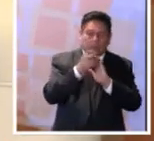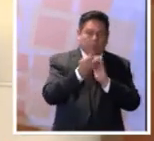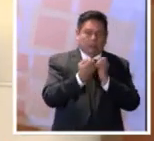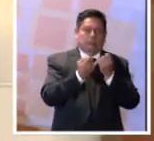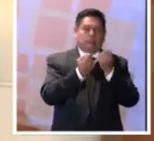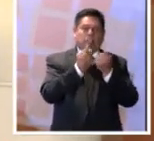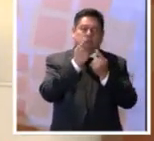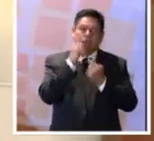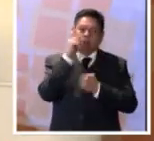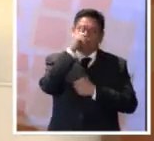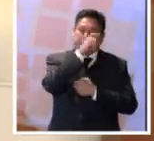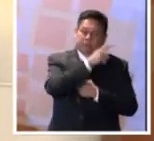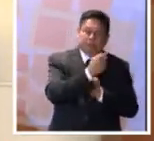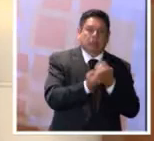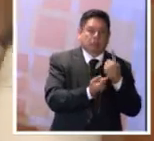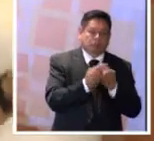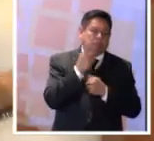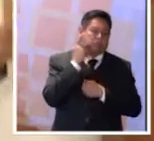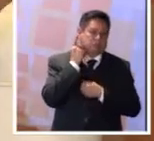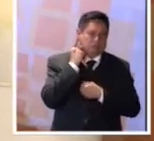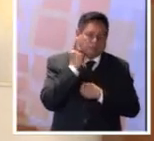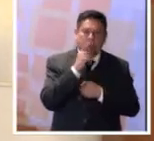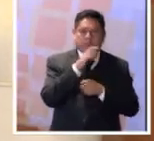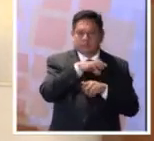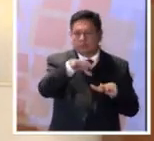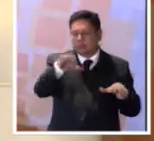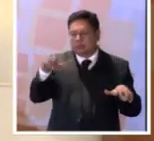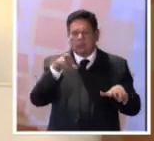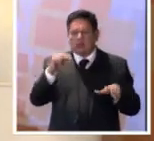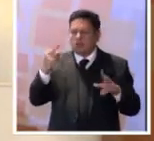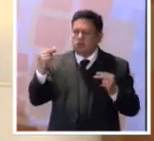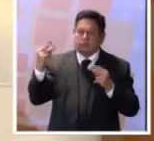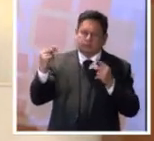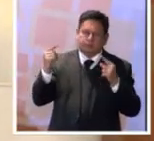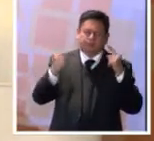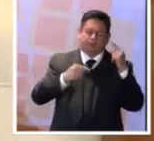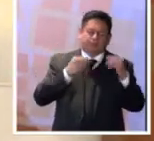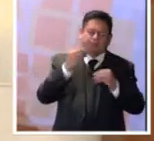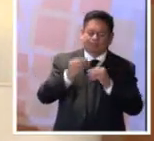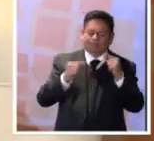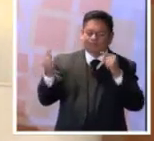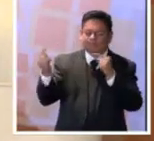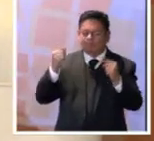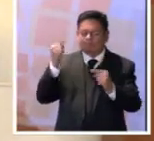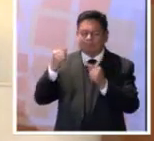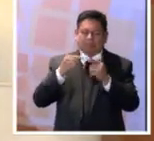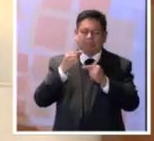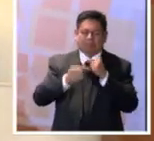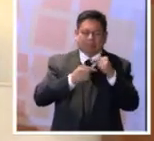reto al interior de las cámaras, y después llegar al escenario de la aplicación de la ley, que es la que nos toca a nosotros,